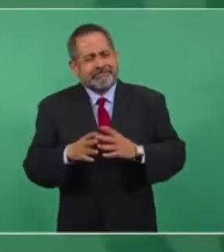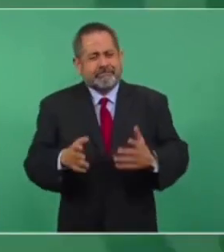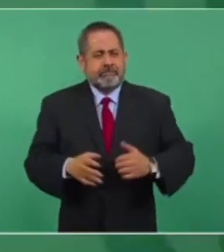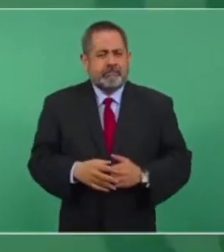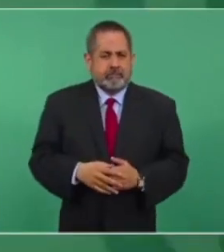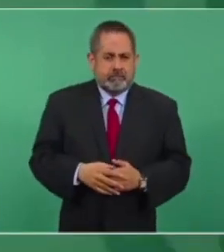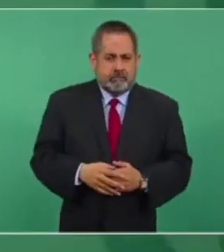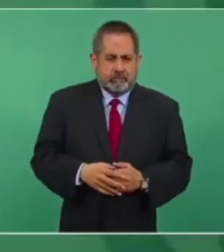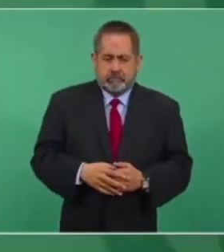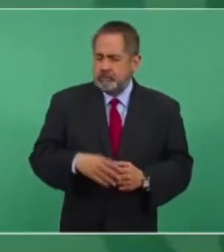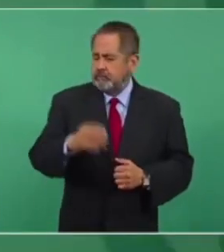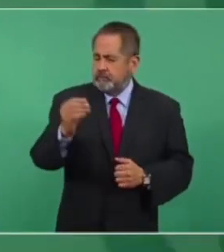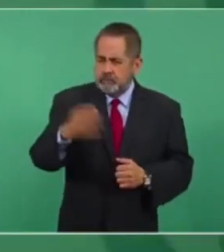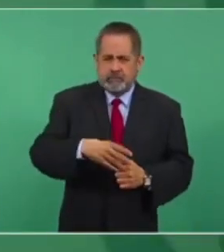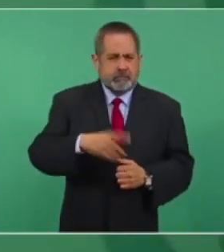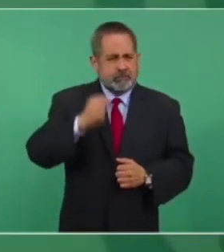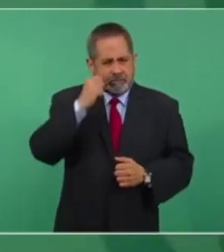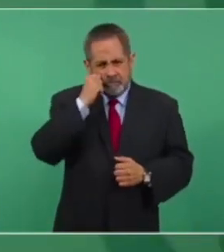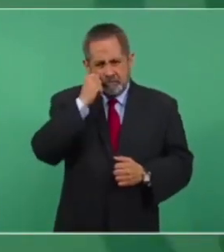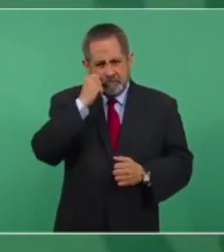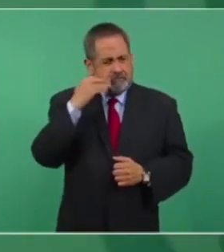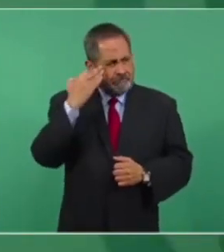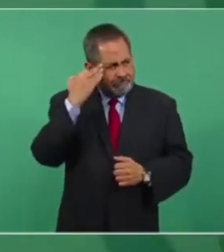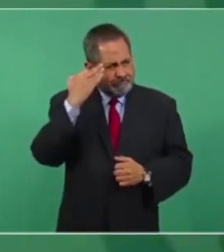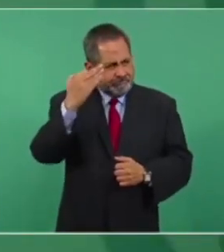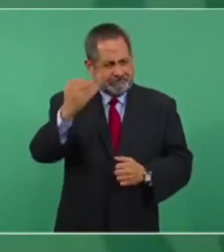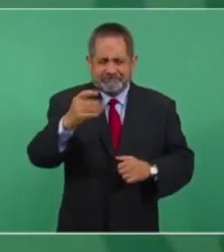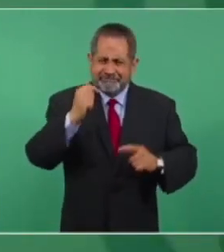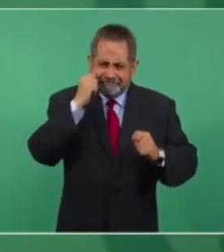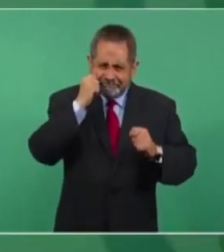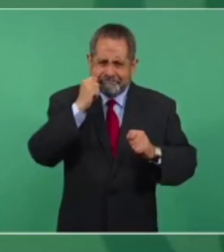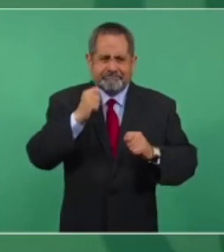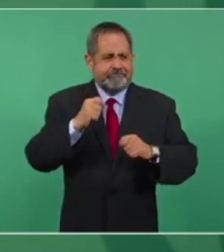no le hace que tarden, Okay. pero